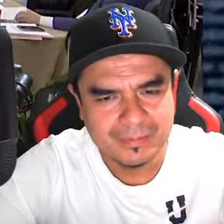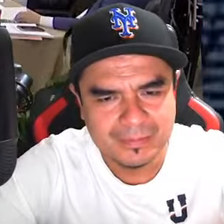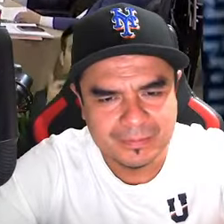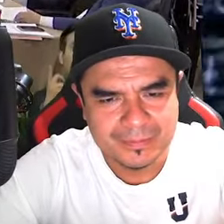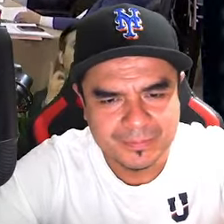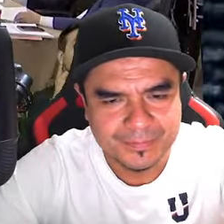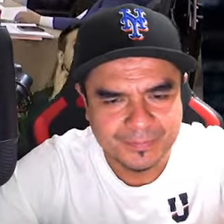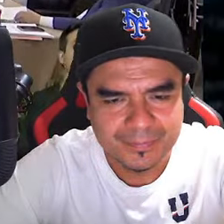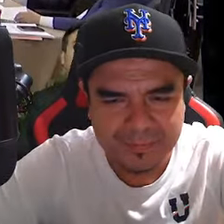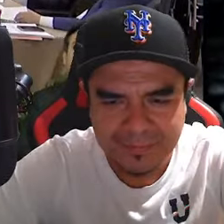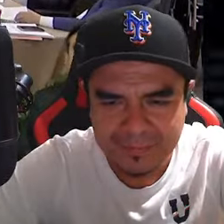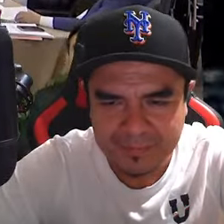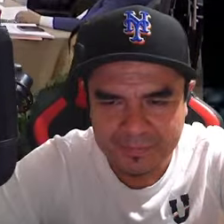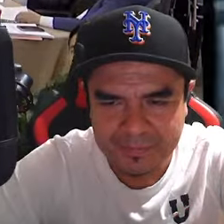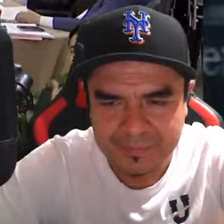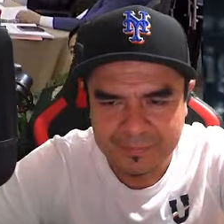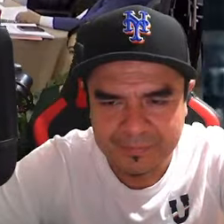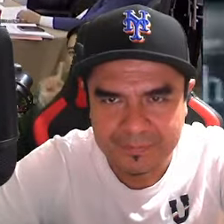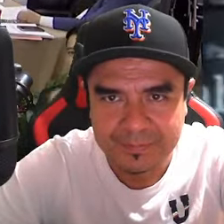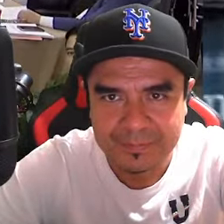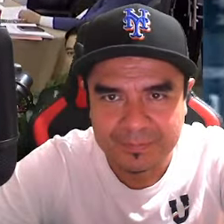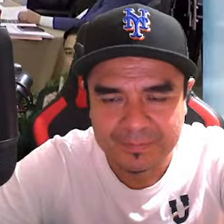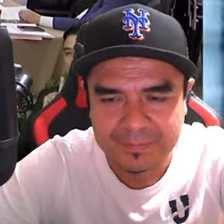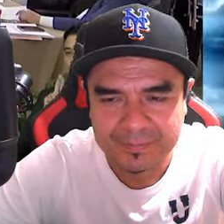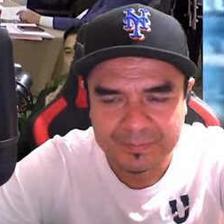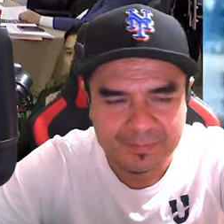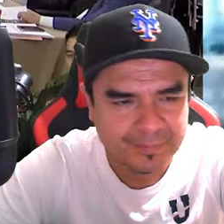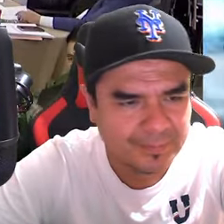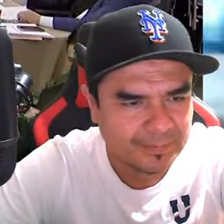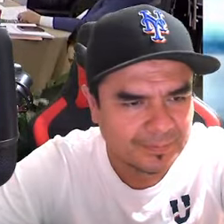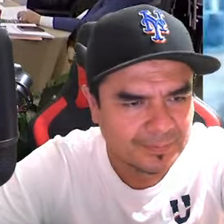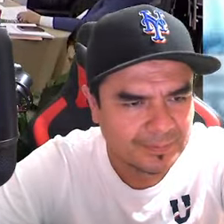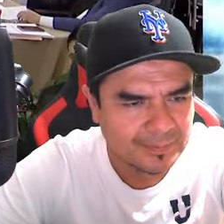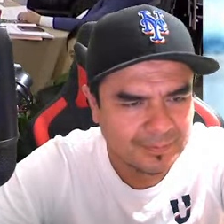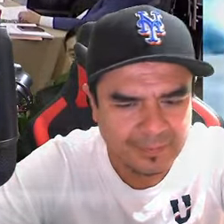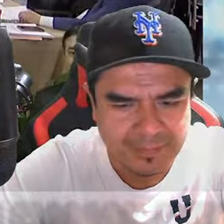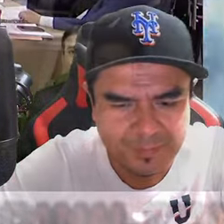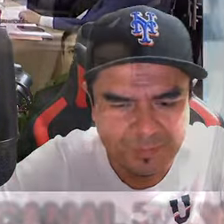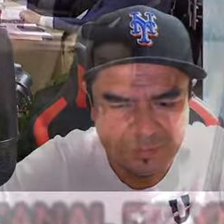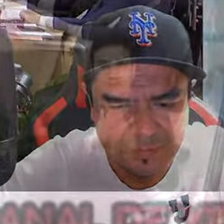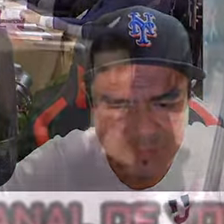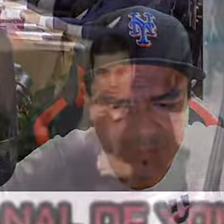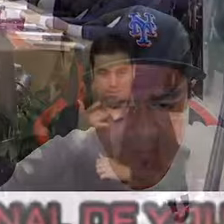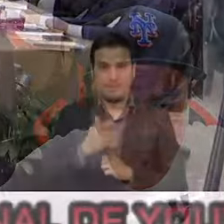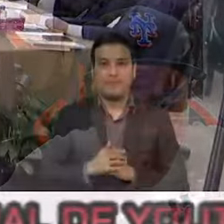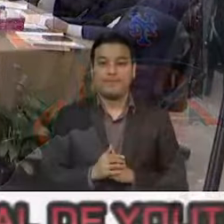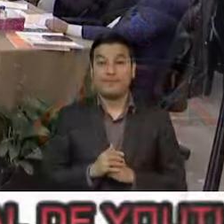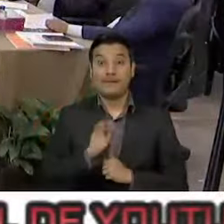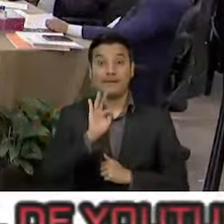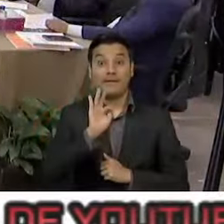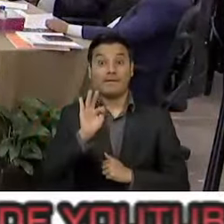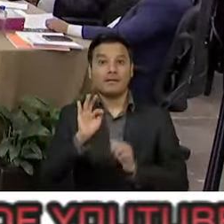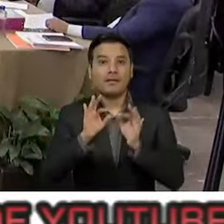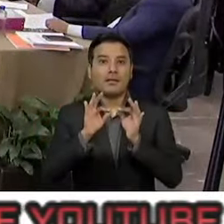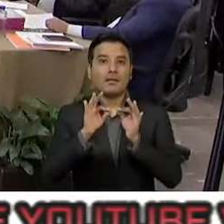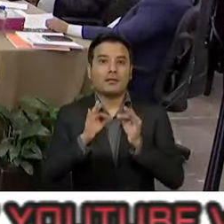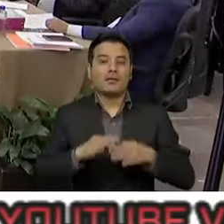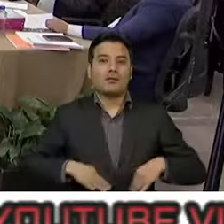diputado Sergio Gutiérrez Luna. Adelante, señor diputado. Gracias. Fecha importante el día de